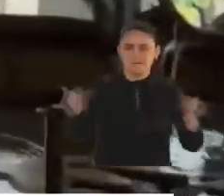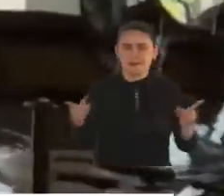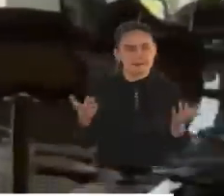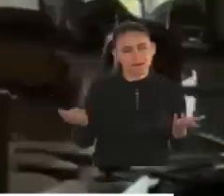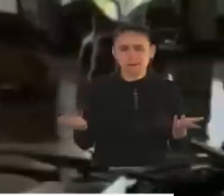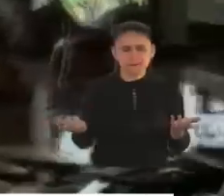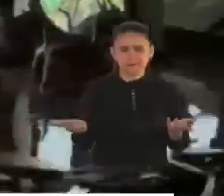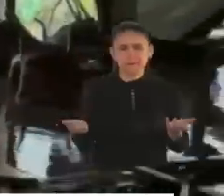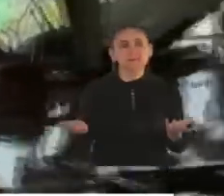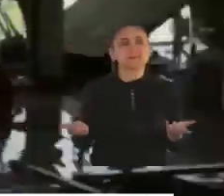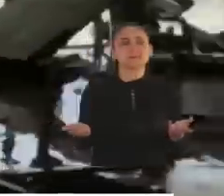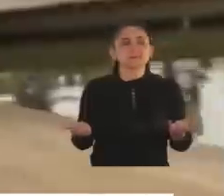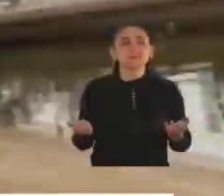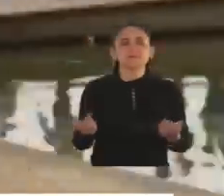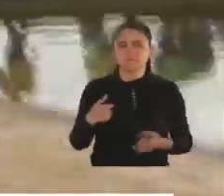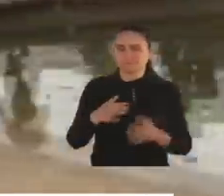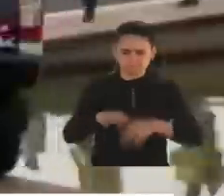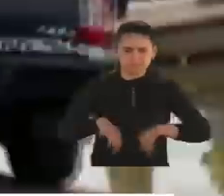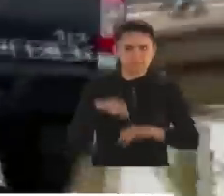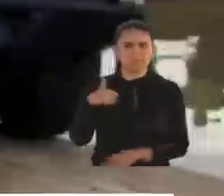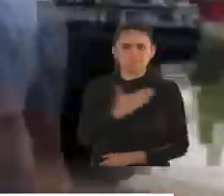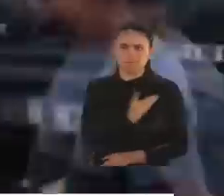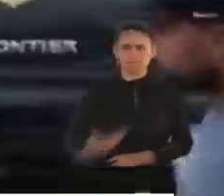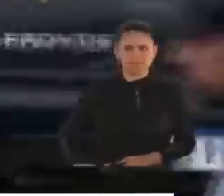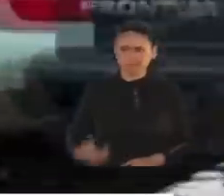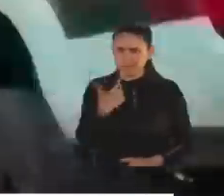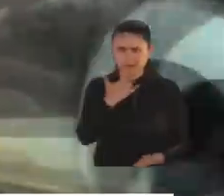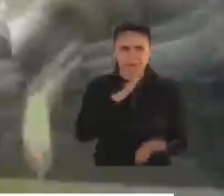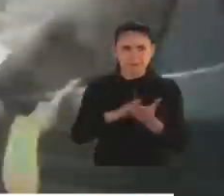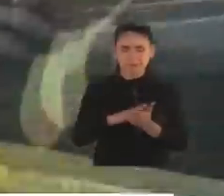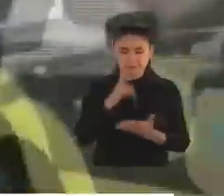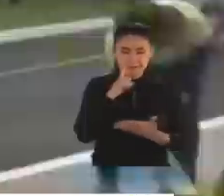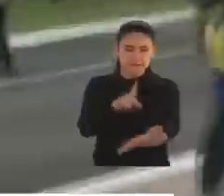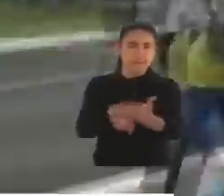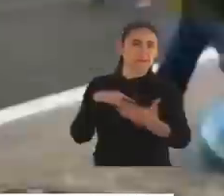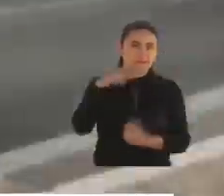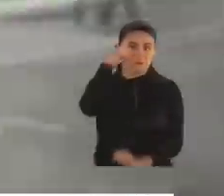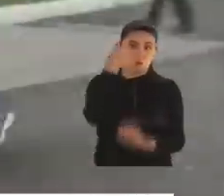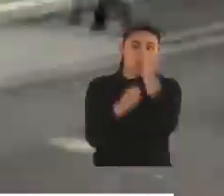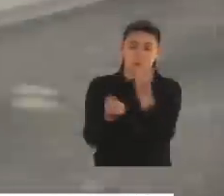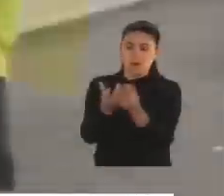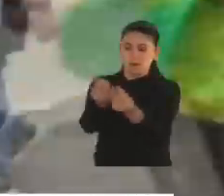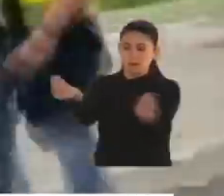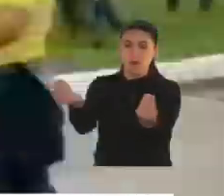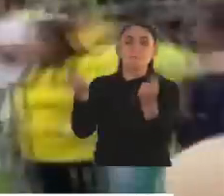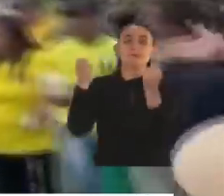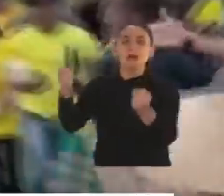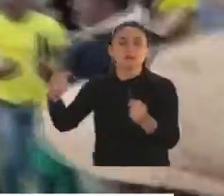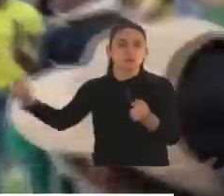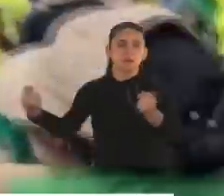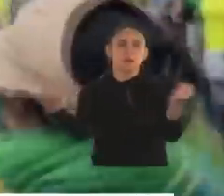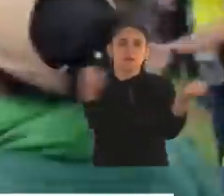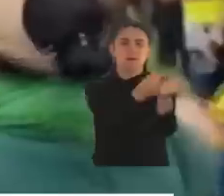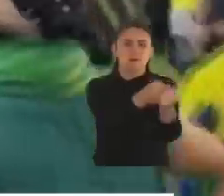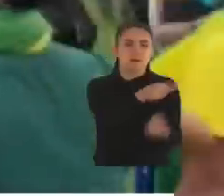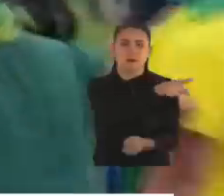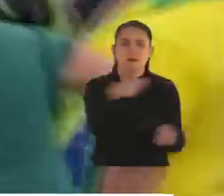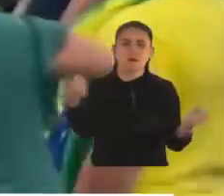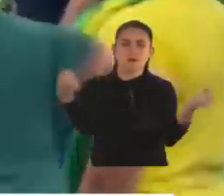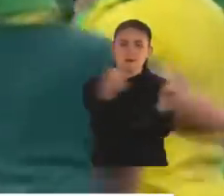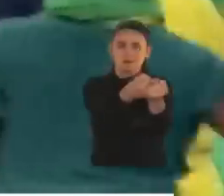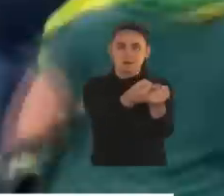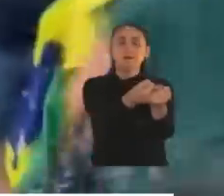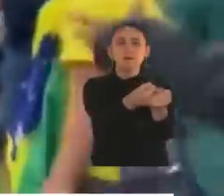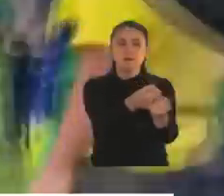sería de vital importancia para el mandatario, un escenario que representa un gran desafío para su gobernabilidad al enfrentarse a una alta presencia militar en la